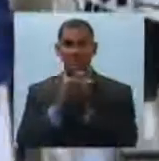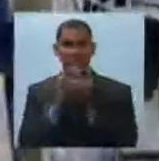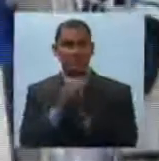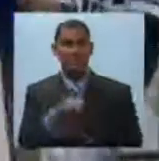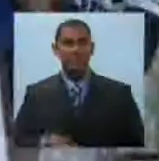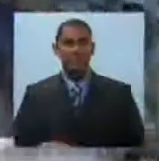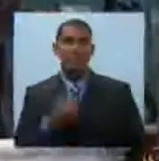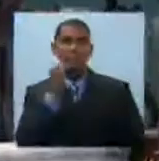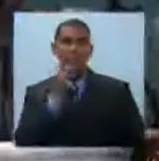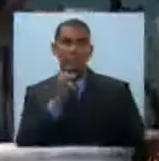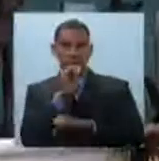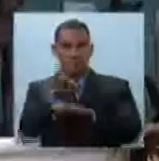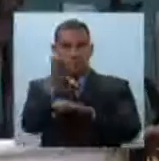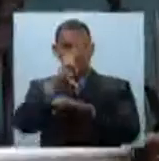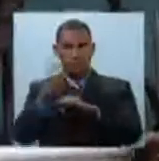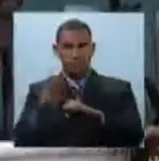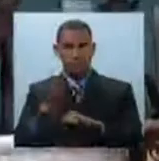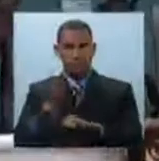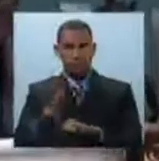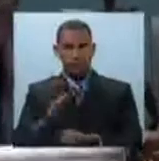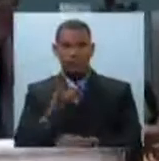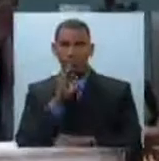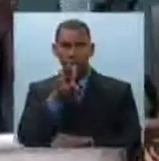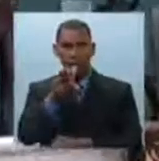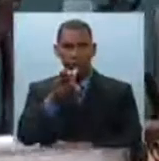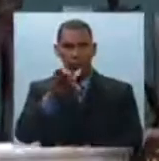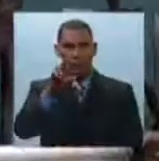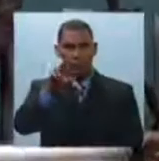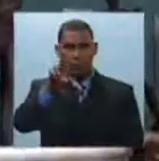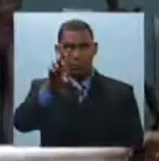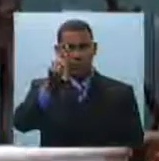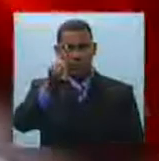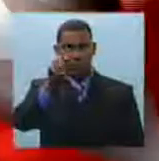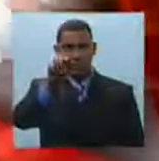Valencia, para su noticiero Meridiano, les reportó Raúl Díaz Millán.